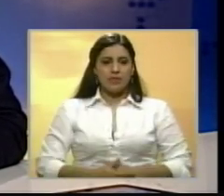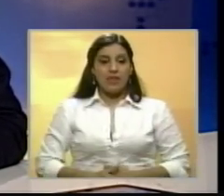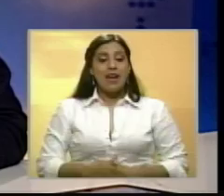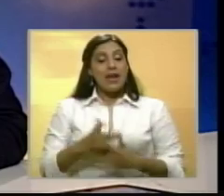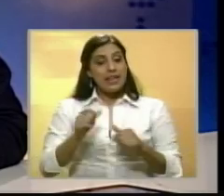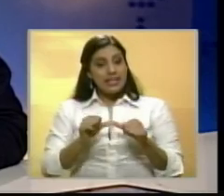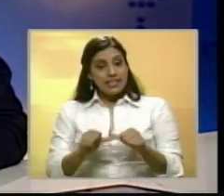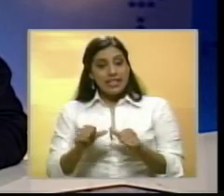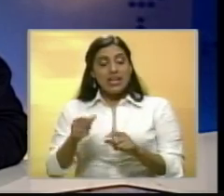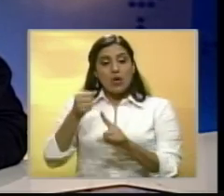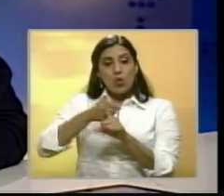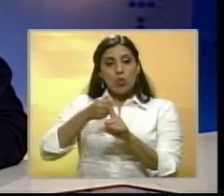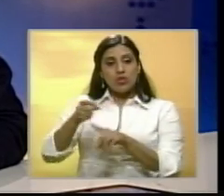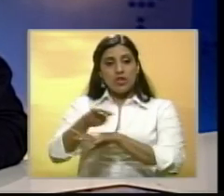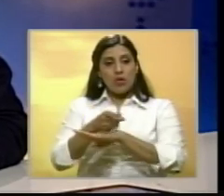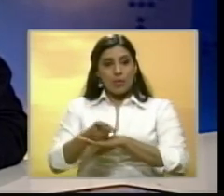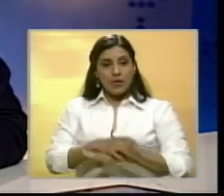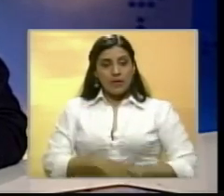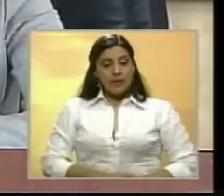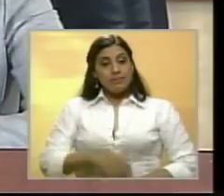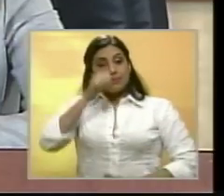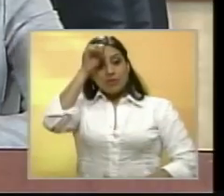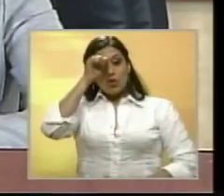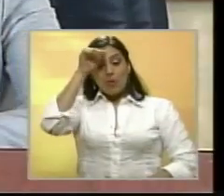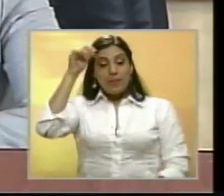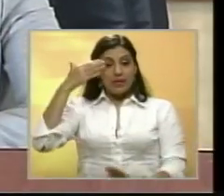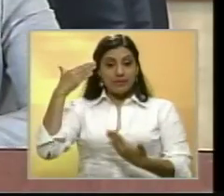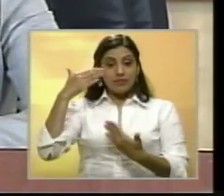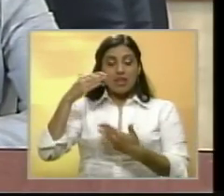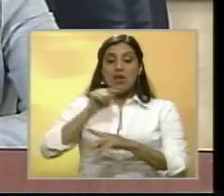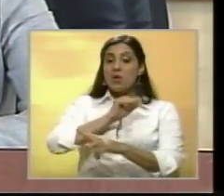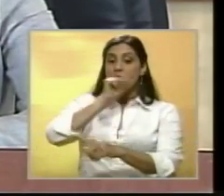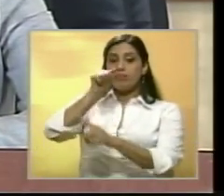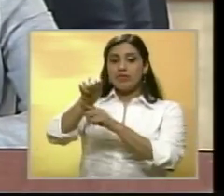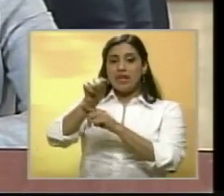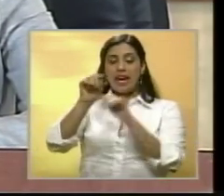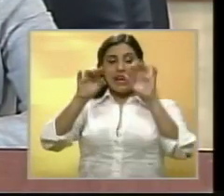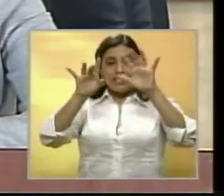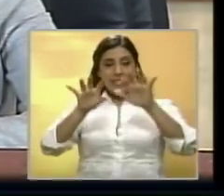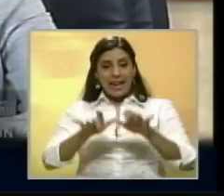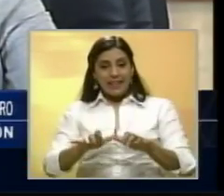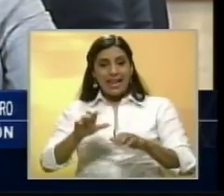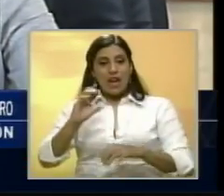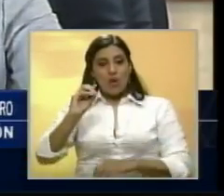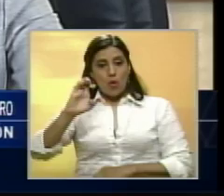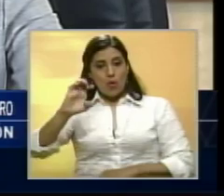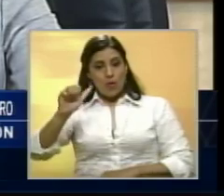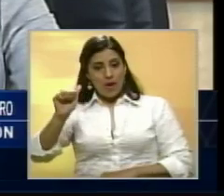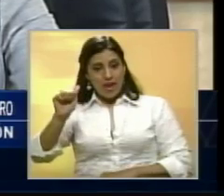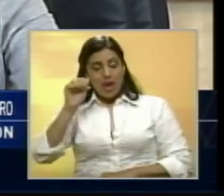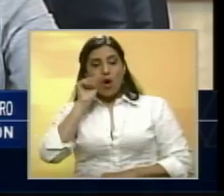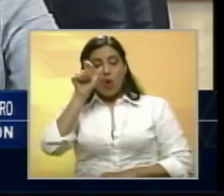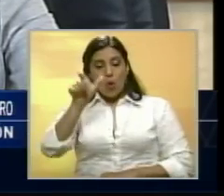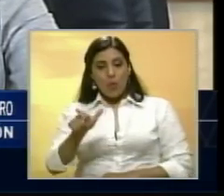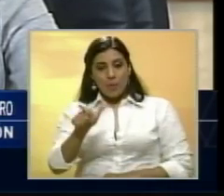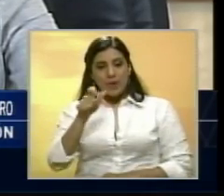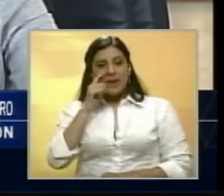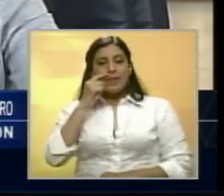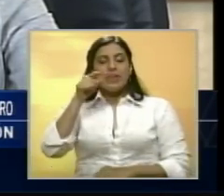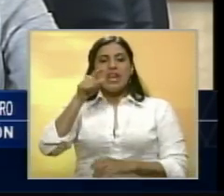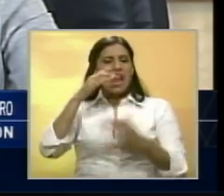que persiste en sus ataques al gobierno. Este domingo, la canciller acusó al secretario general de la Organización de Estados Americanos, Luis Almagro,